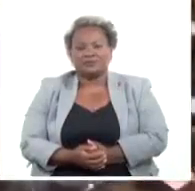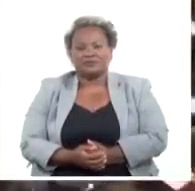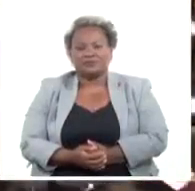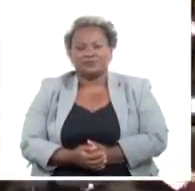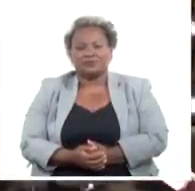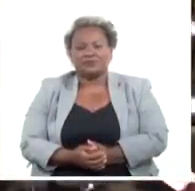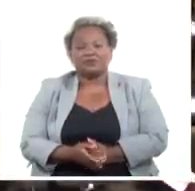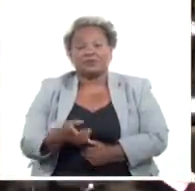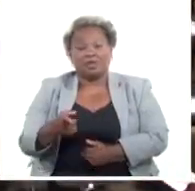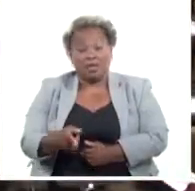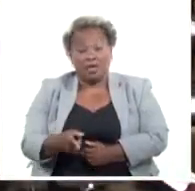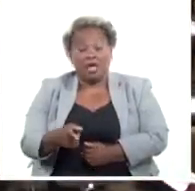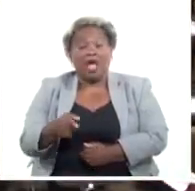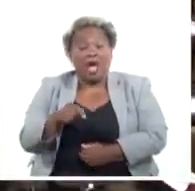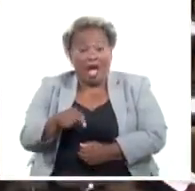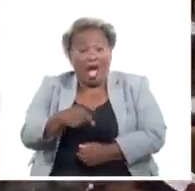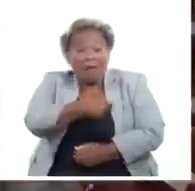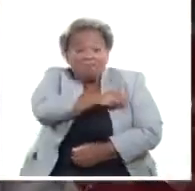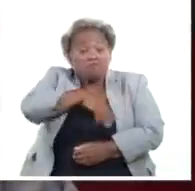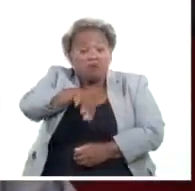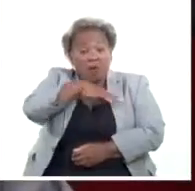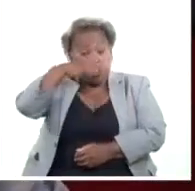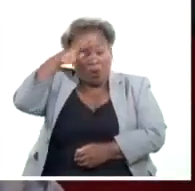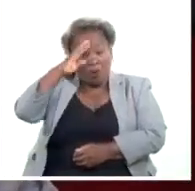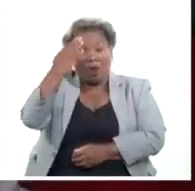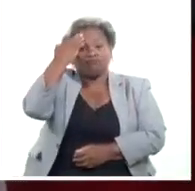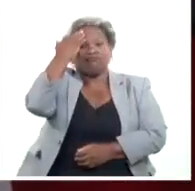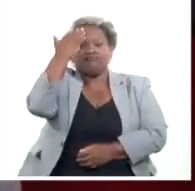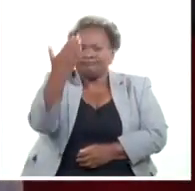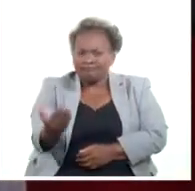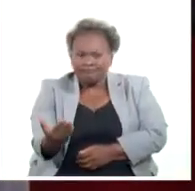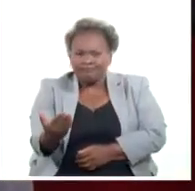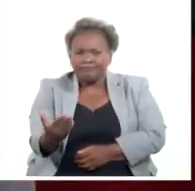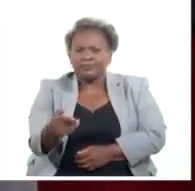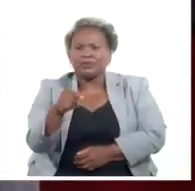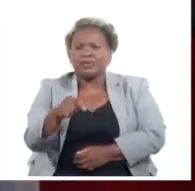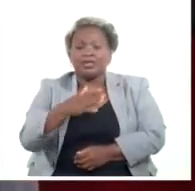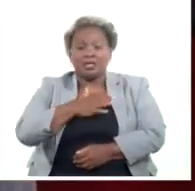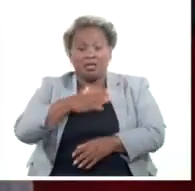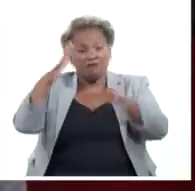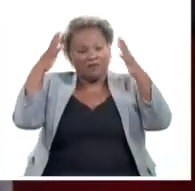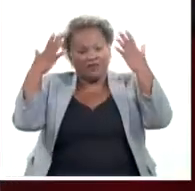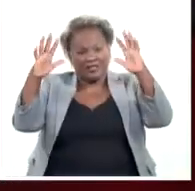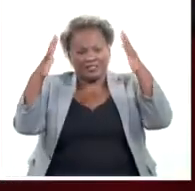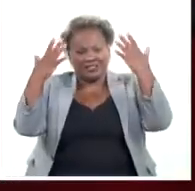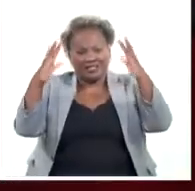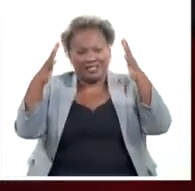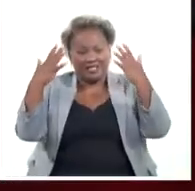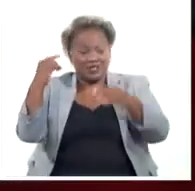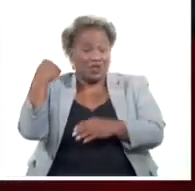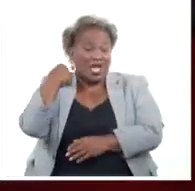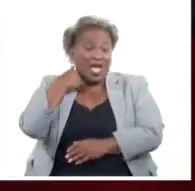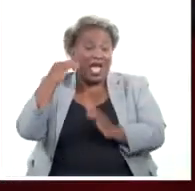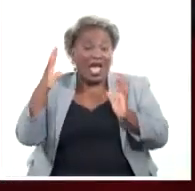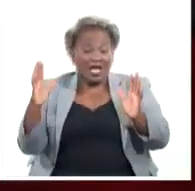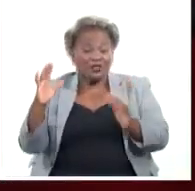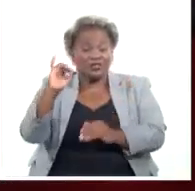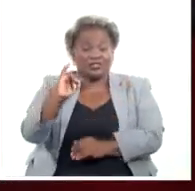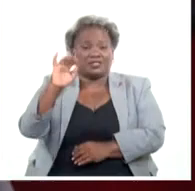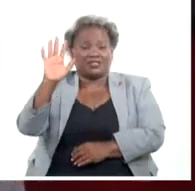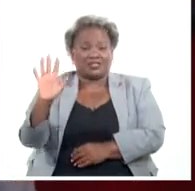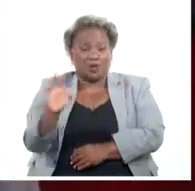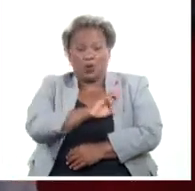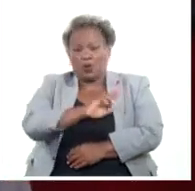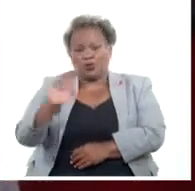Al noble y bravo pueblo cubano, gratitud infinita. Y nuestras felicitaciones en el año 65 de